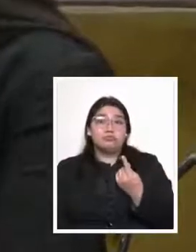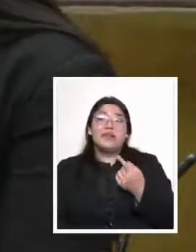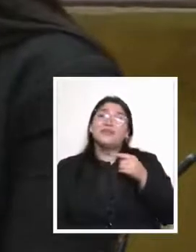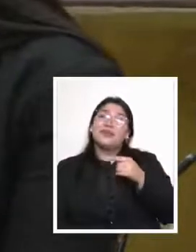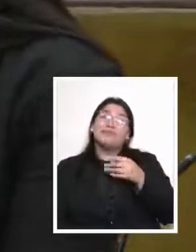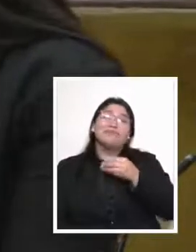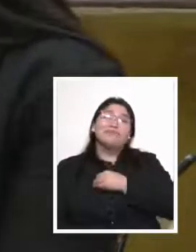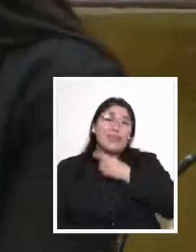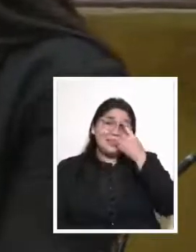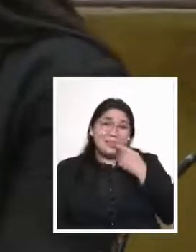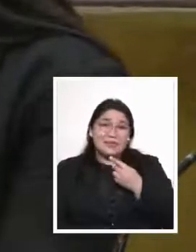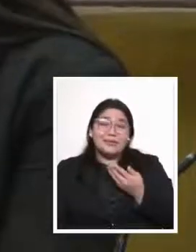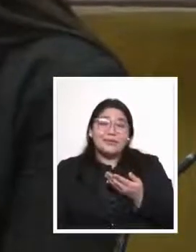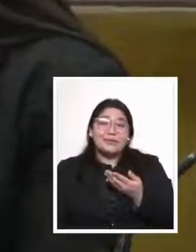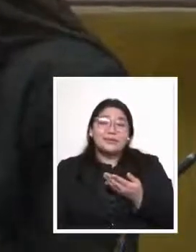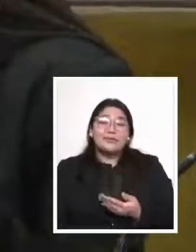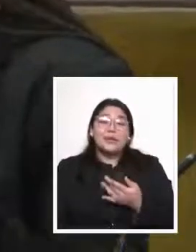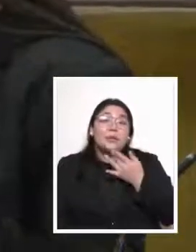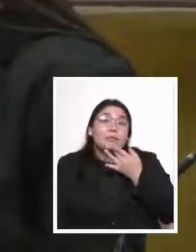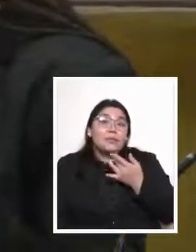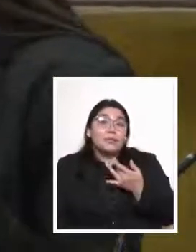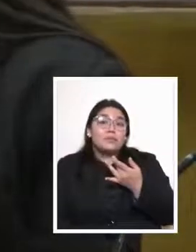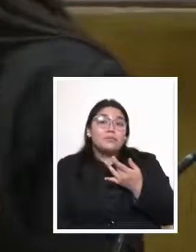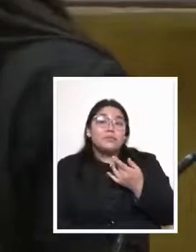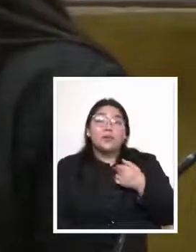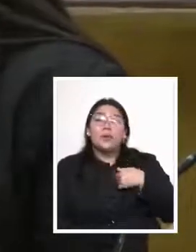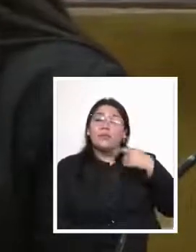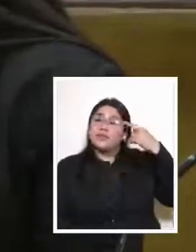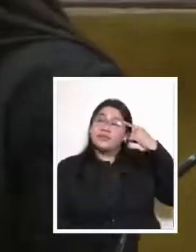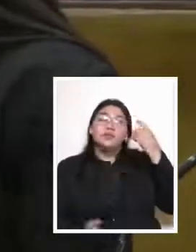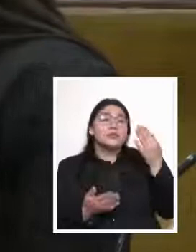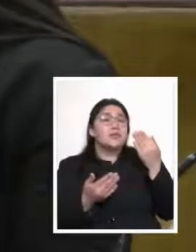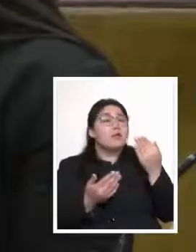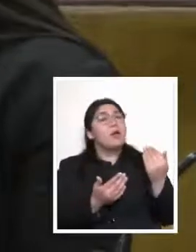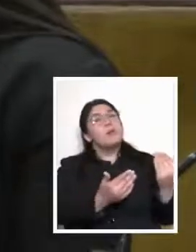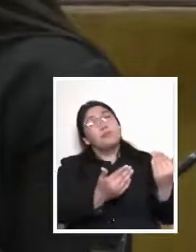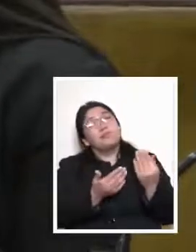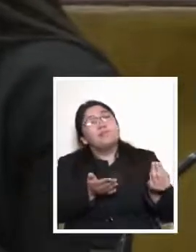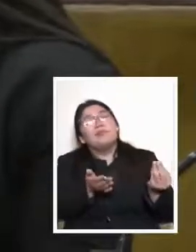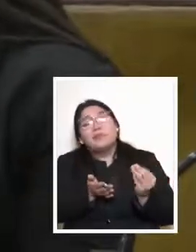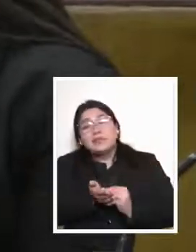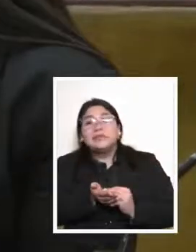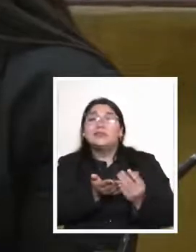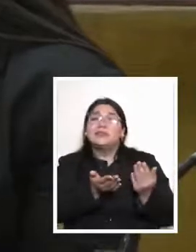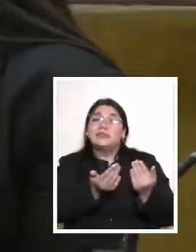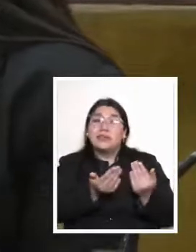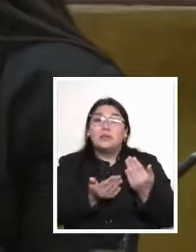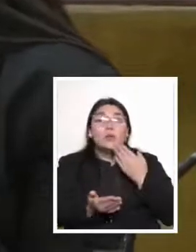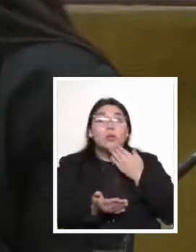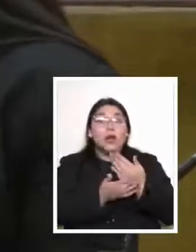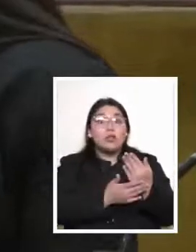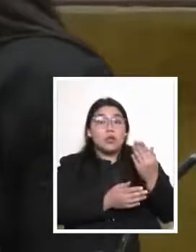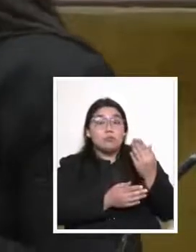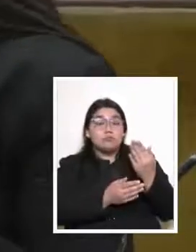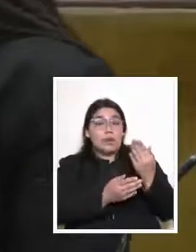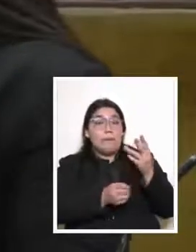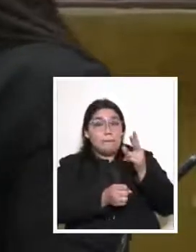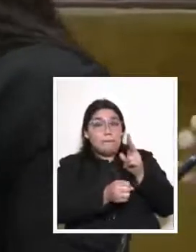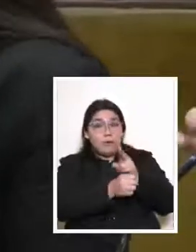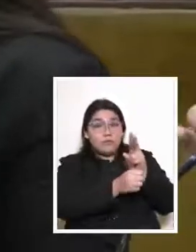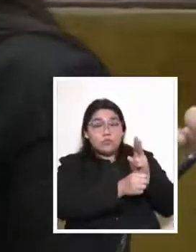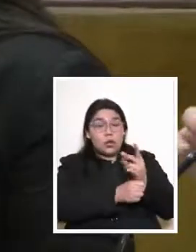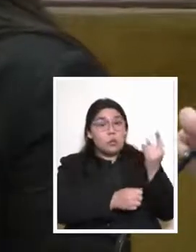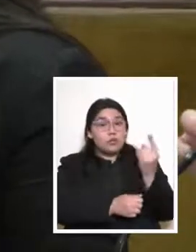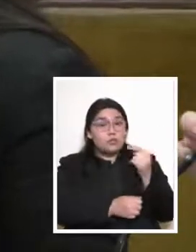triste, porque yo creo que se requiere mucho más apoyo, se requiere que en la formación inicial de profesoras y profesores, en las carreras